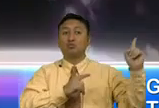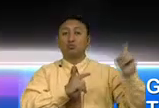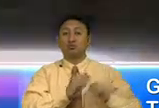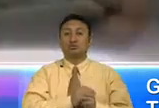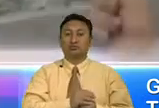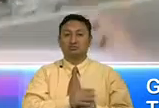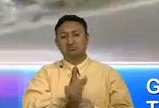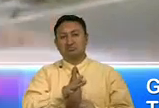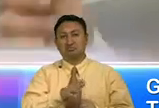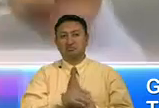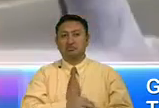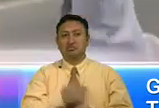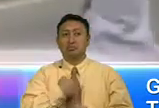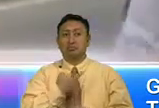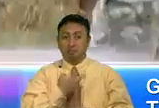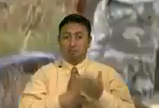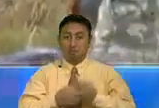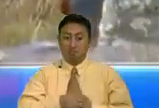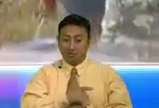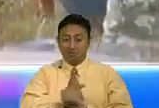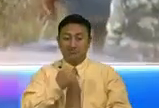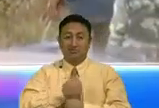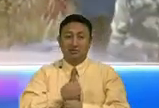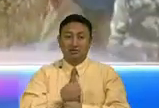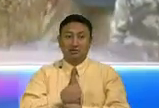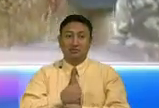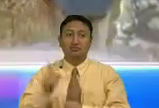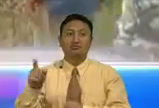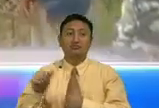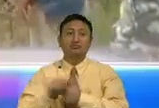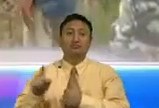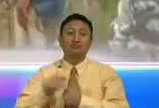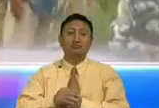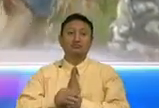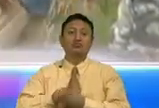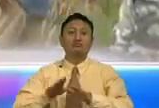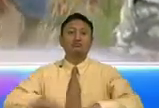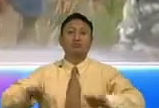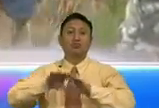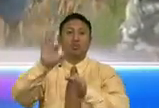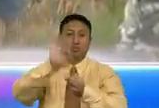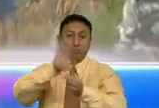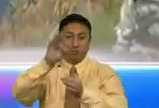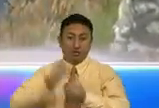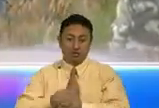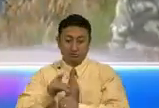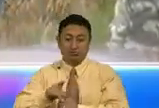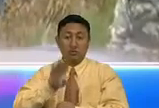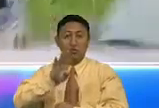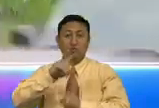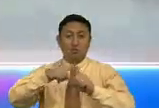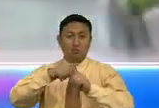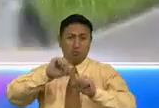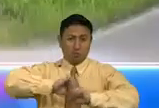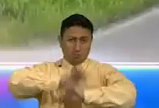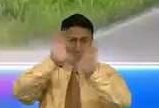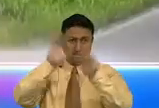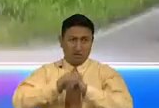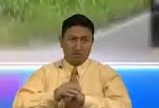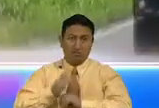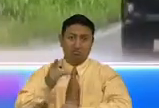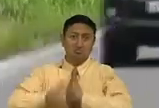parcialmente. Mi hijo venía porque él trabaja en una bananera. Entonces él iba a las horas, a las 4 y media de la mañana, él sabe salir